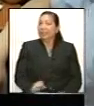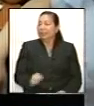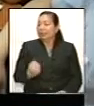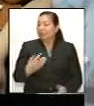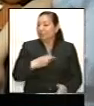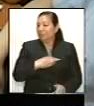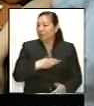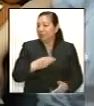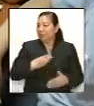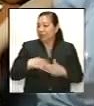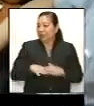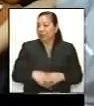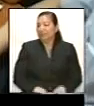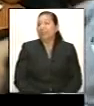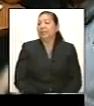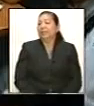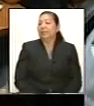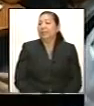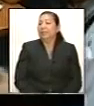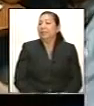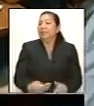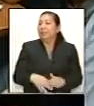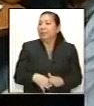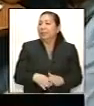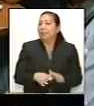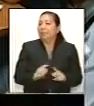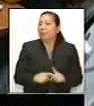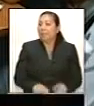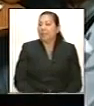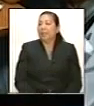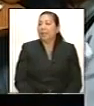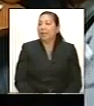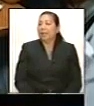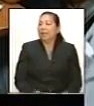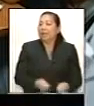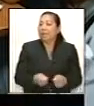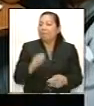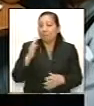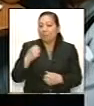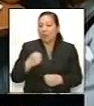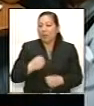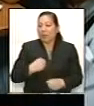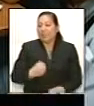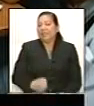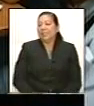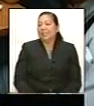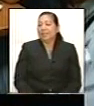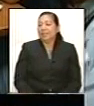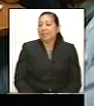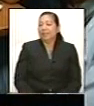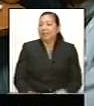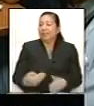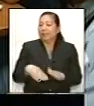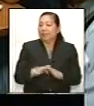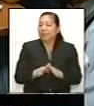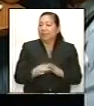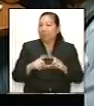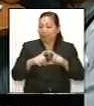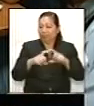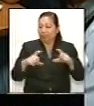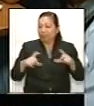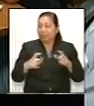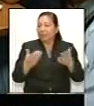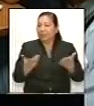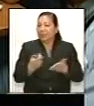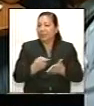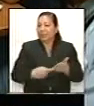Interior tenemos en el CITPOL, ¿no?, el sistema de denuncias policiales, ¿no?, se incorporó una casilla en